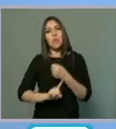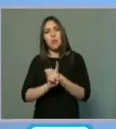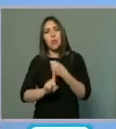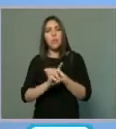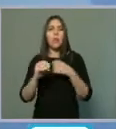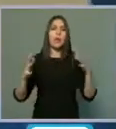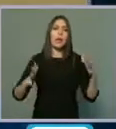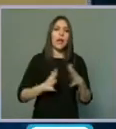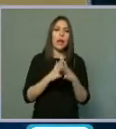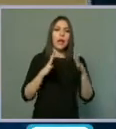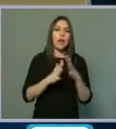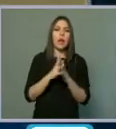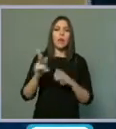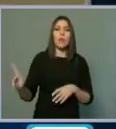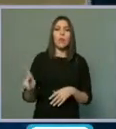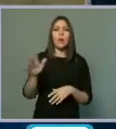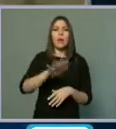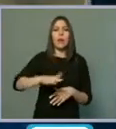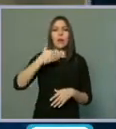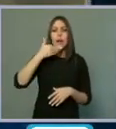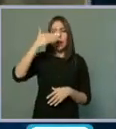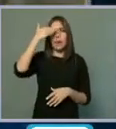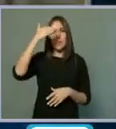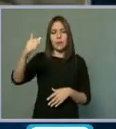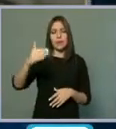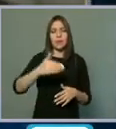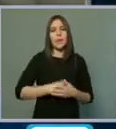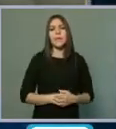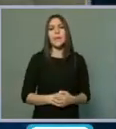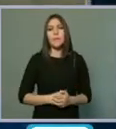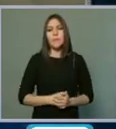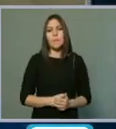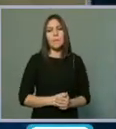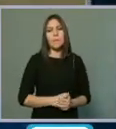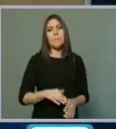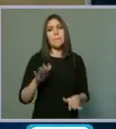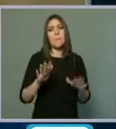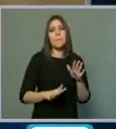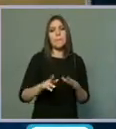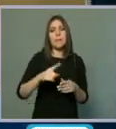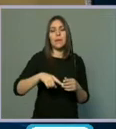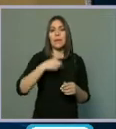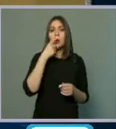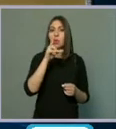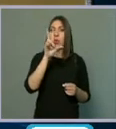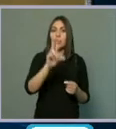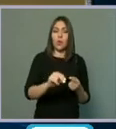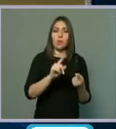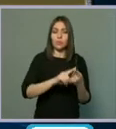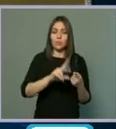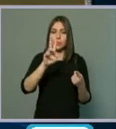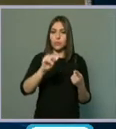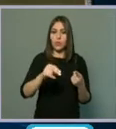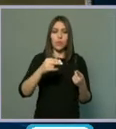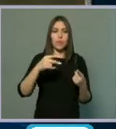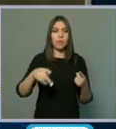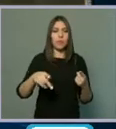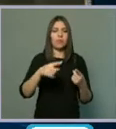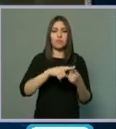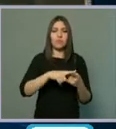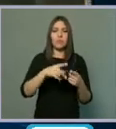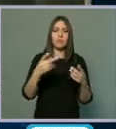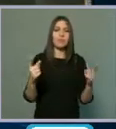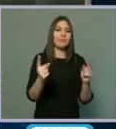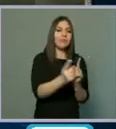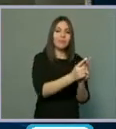pueblos árabes, que les dan los tres nos, ¿no? No relacionarse con ellos, no comercializar con ellos y ningún tipo